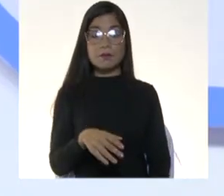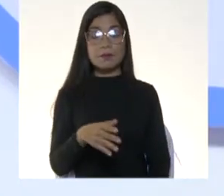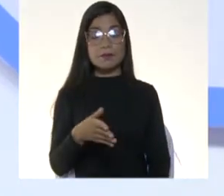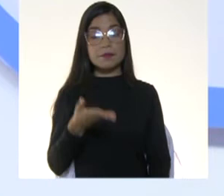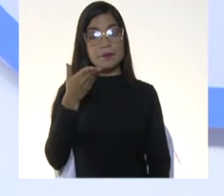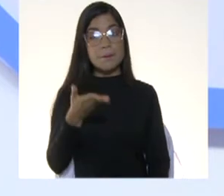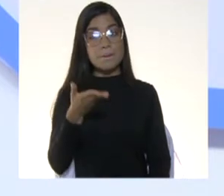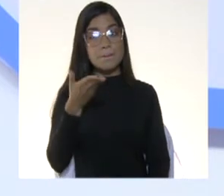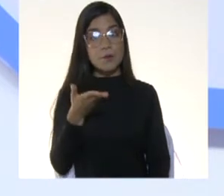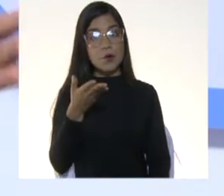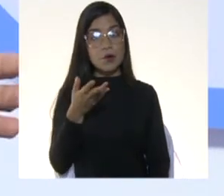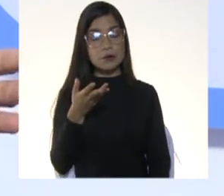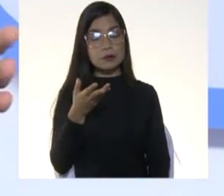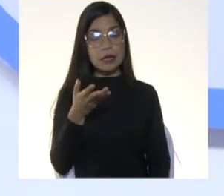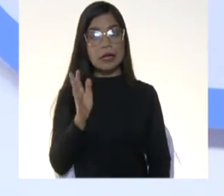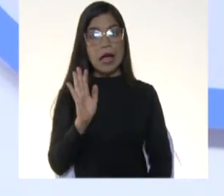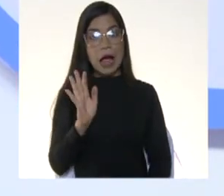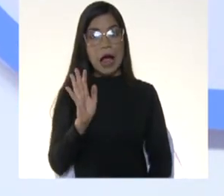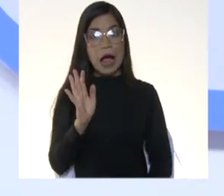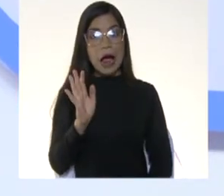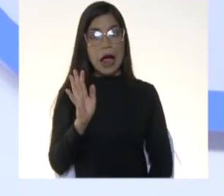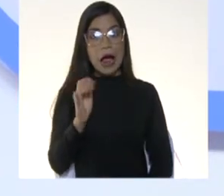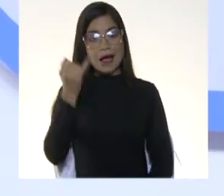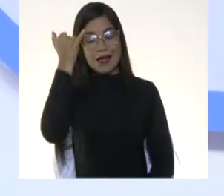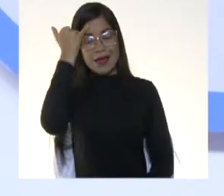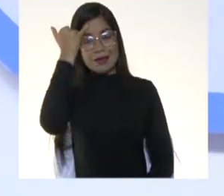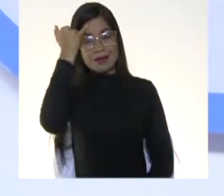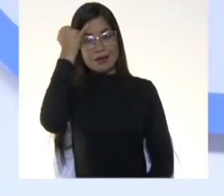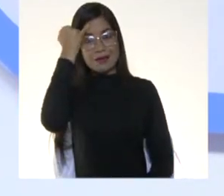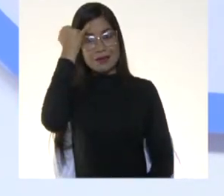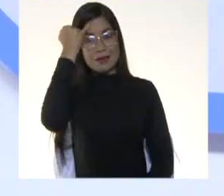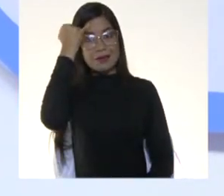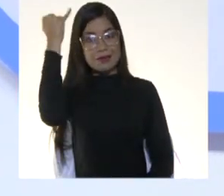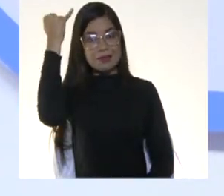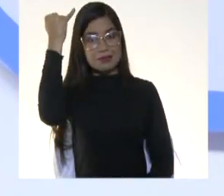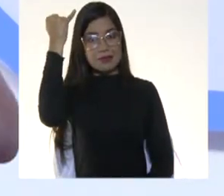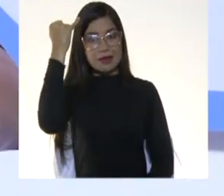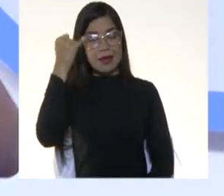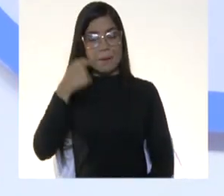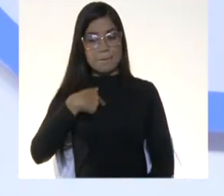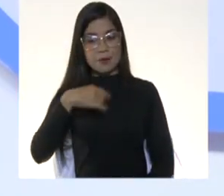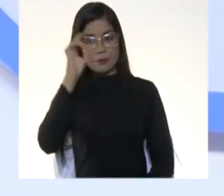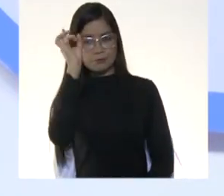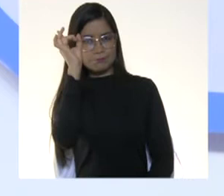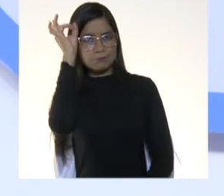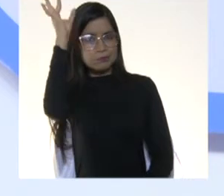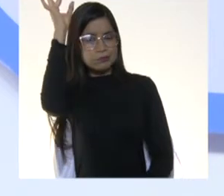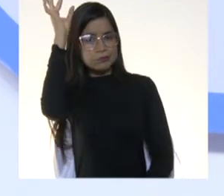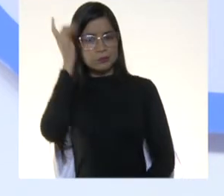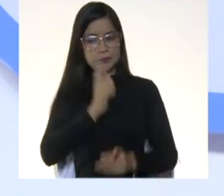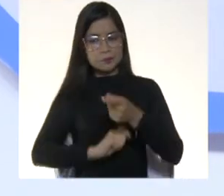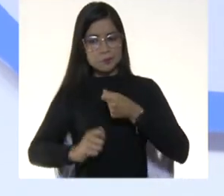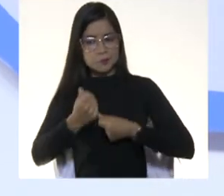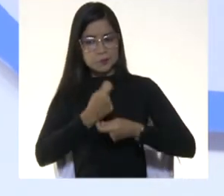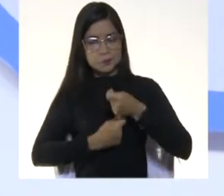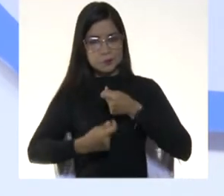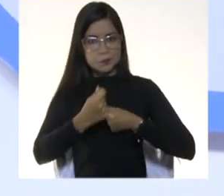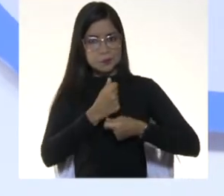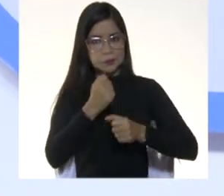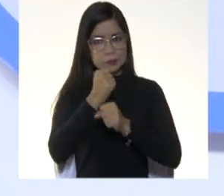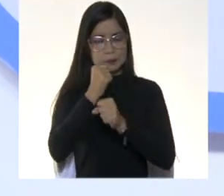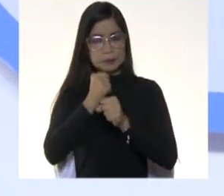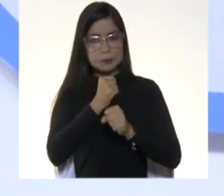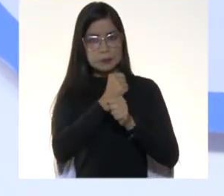poco de lo que se trata los jueves, recordémoslo. Ideas primero que letras. Nosotros tenemos que fomentar entonces la creatividad, la